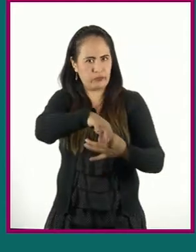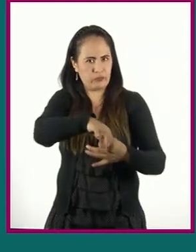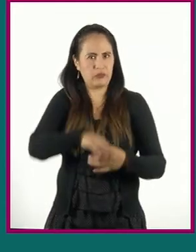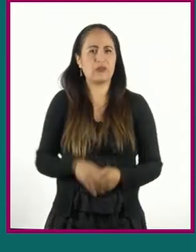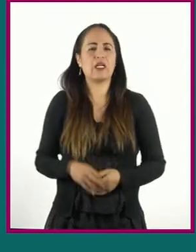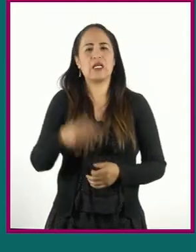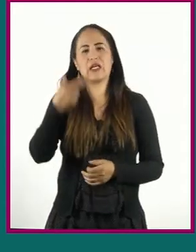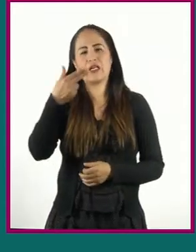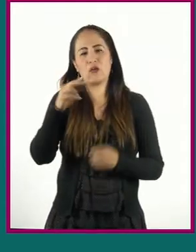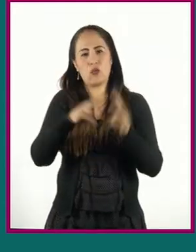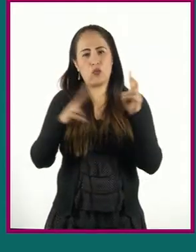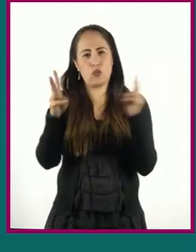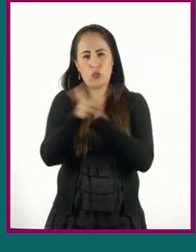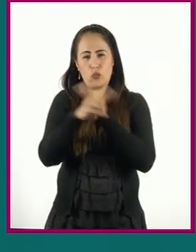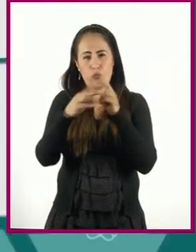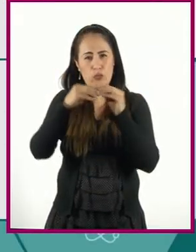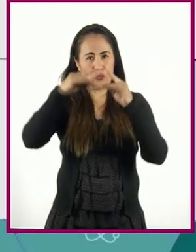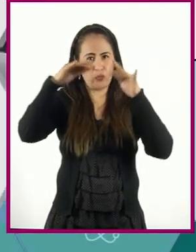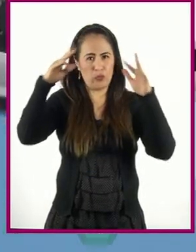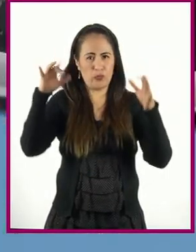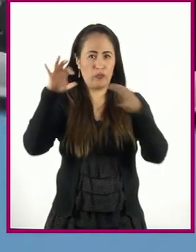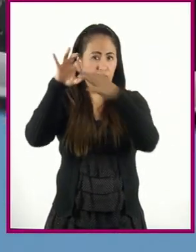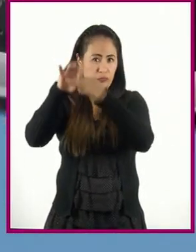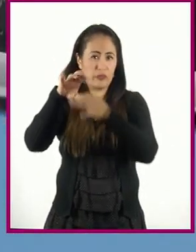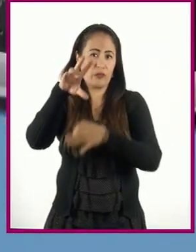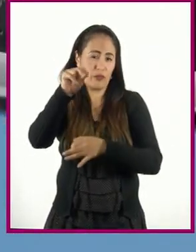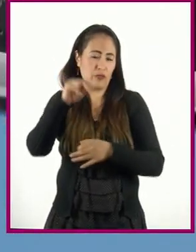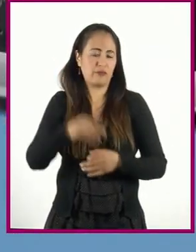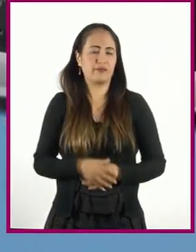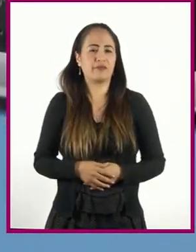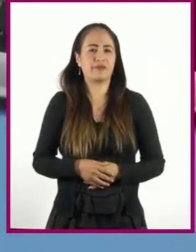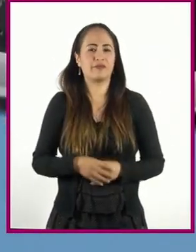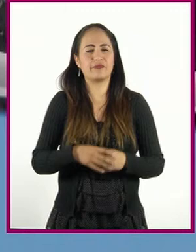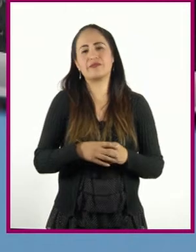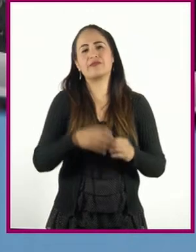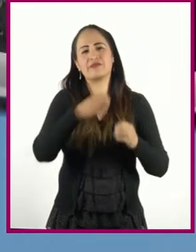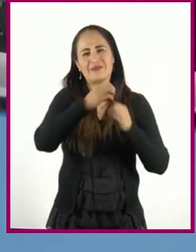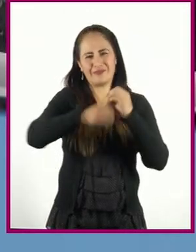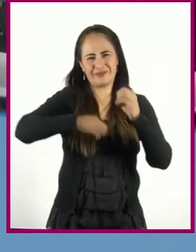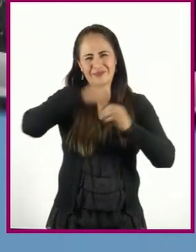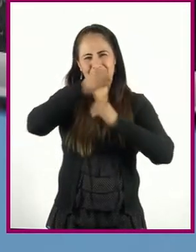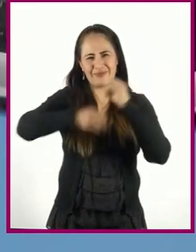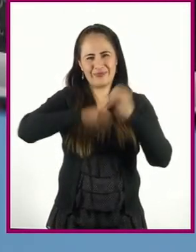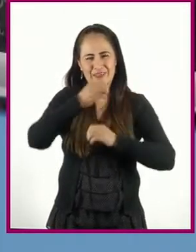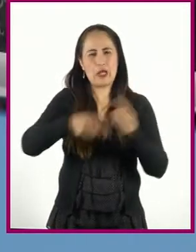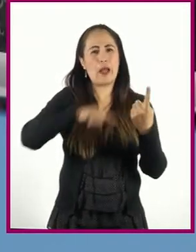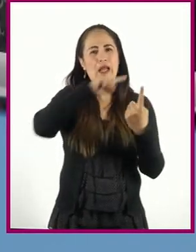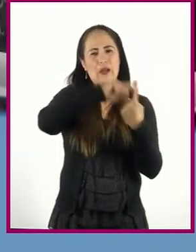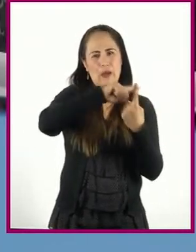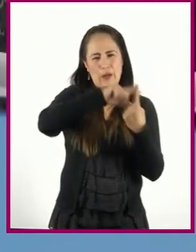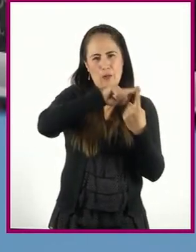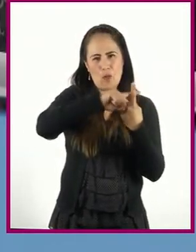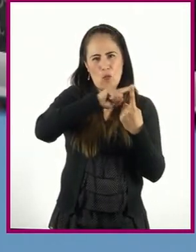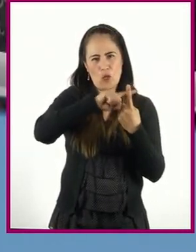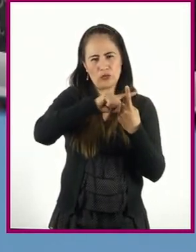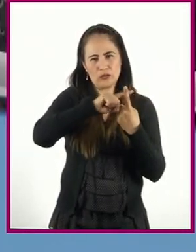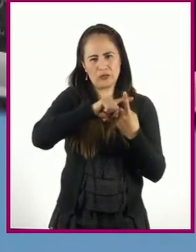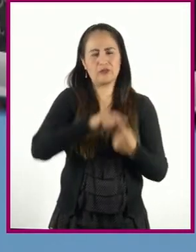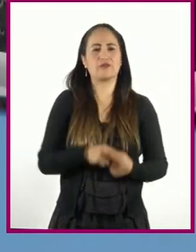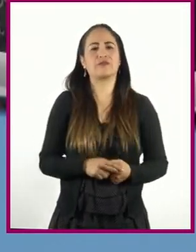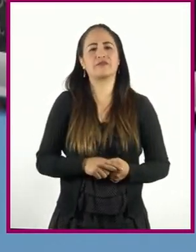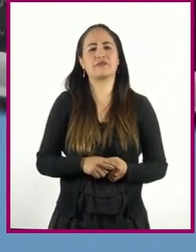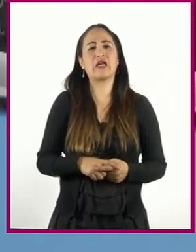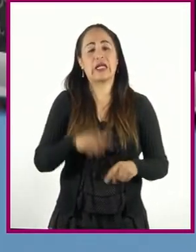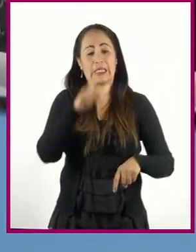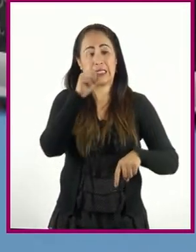el hidrógeno al que pertenecen. Esto provoca que los átomos de hidrógeno tengan una carga positiva, ya que han perdido el electrón